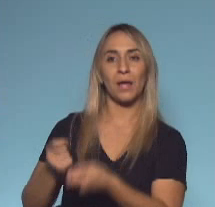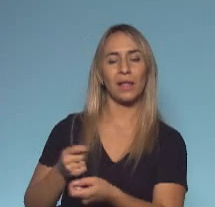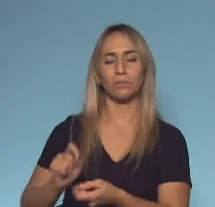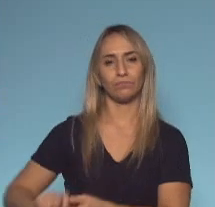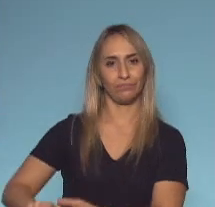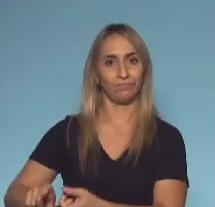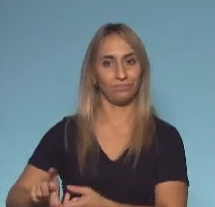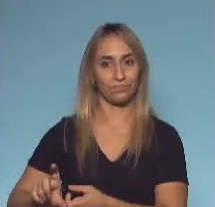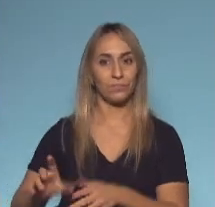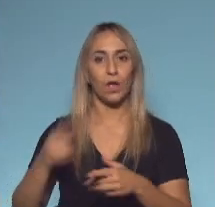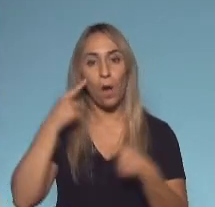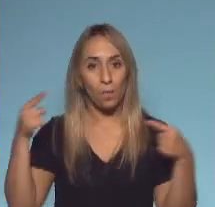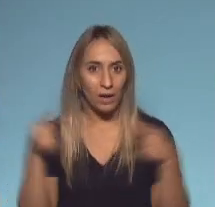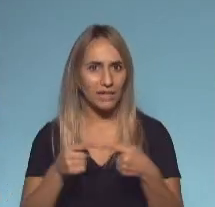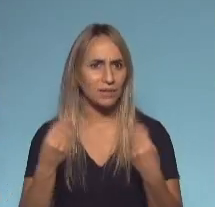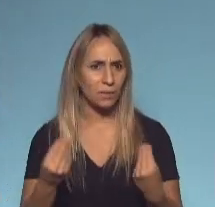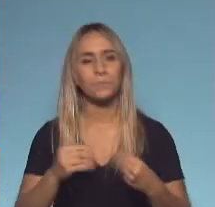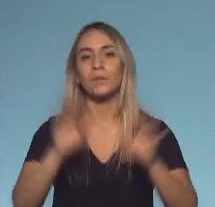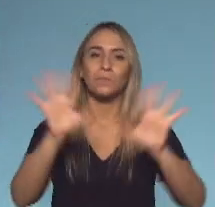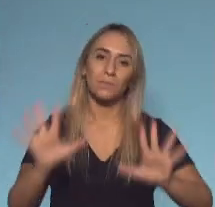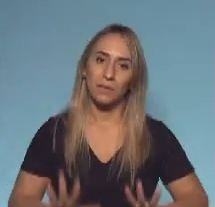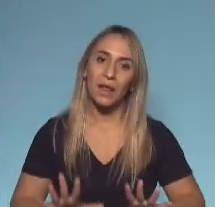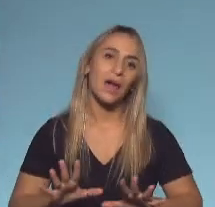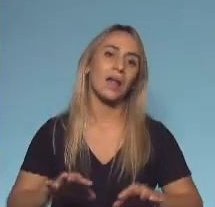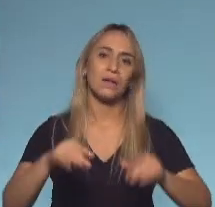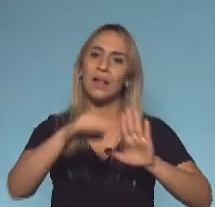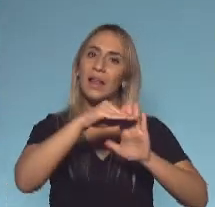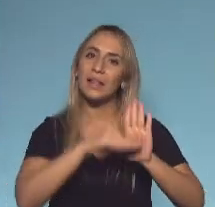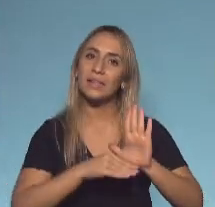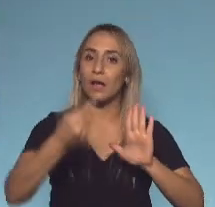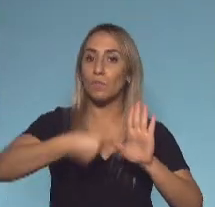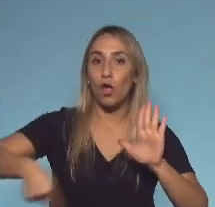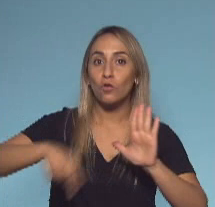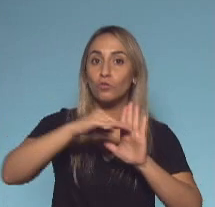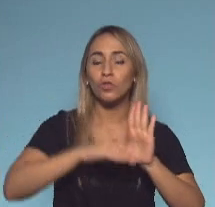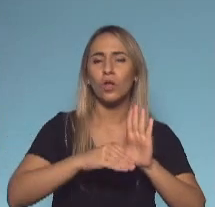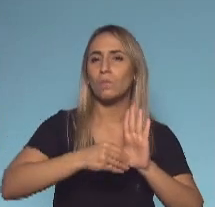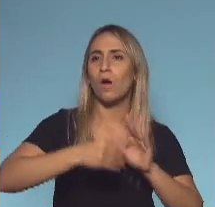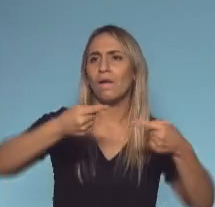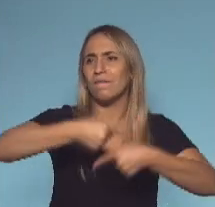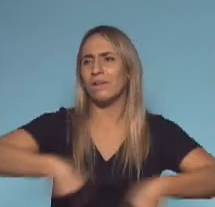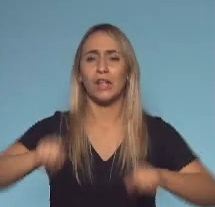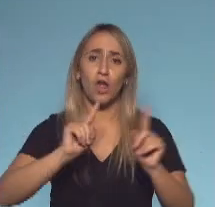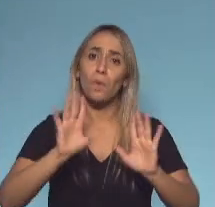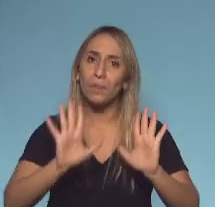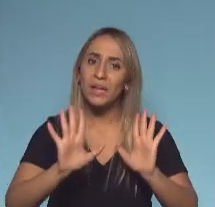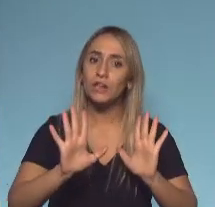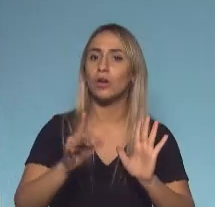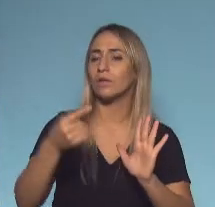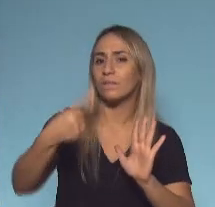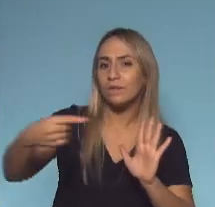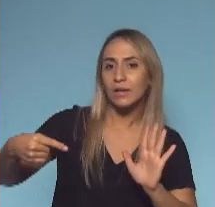es generar una canasta que no tenga demasiada variedad, pero que sí tenga representatividad, que